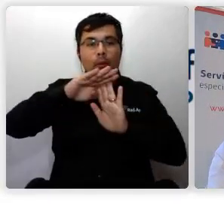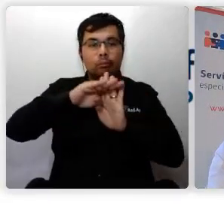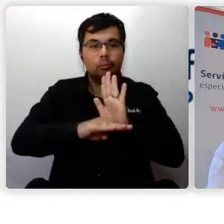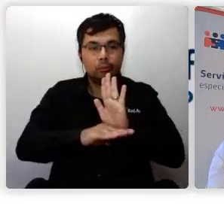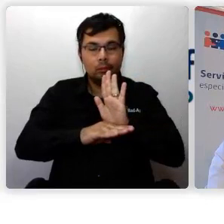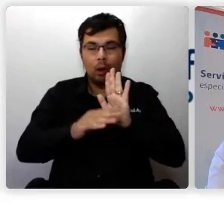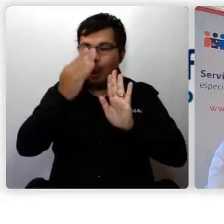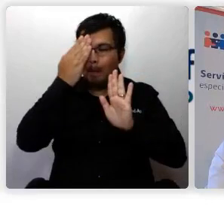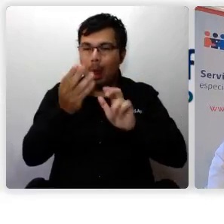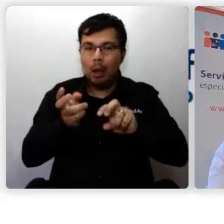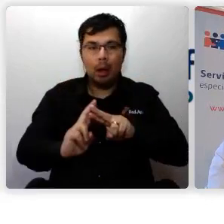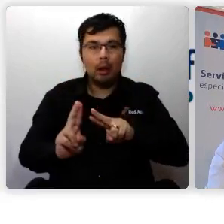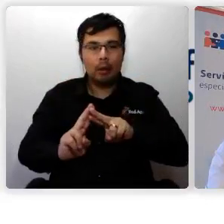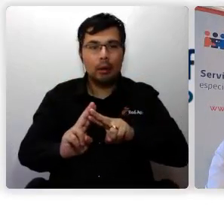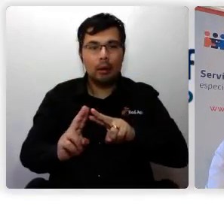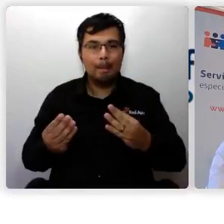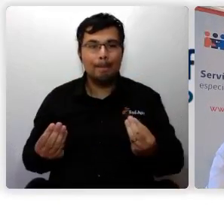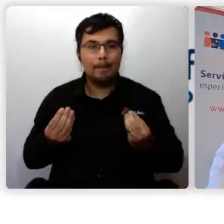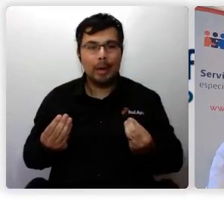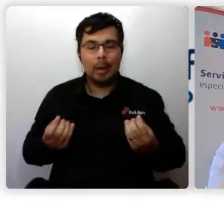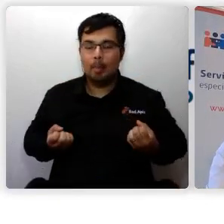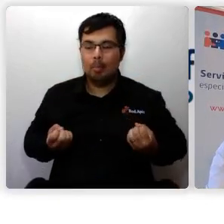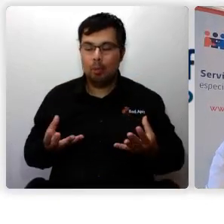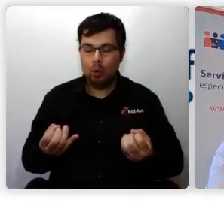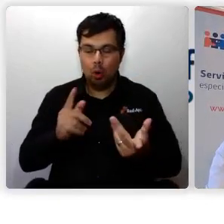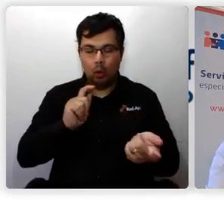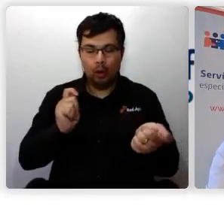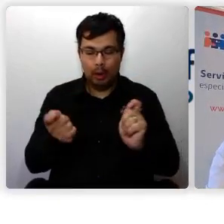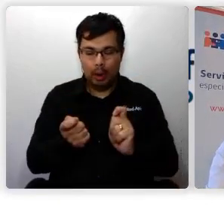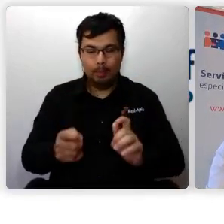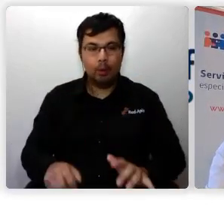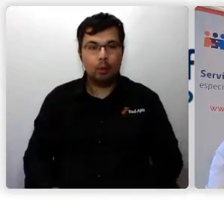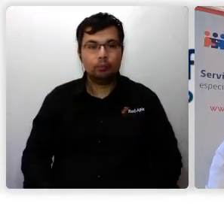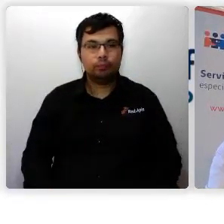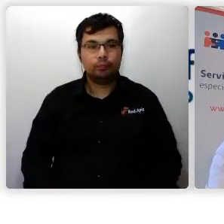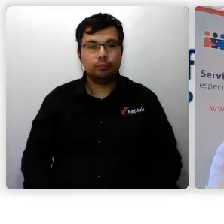para que provocar cambios, provocar acciones,